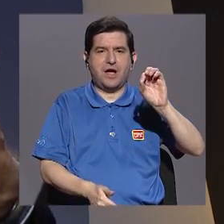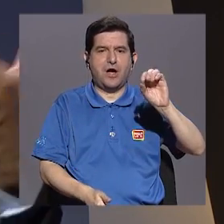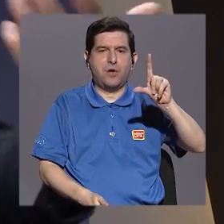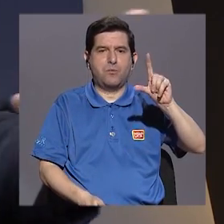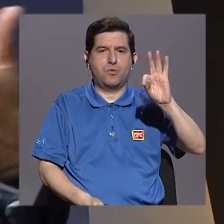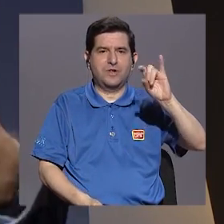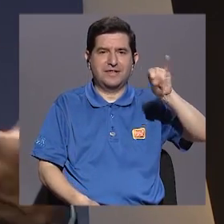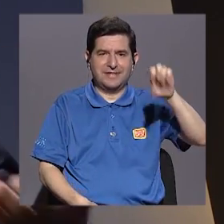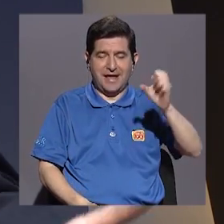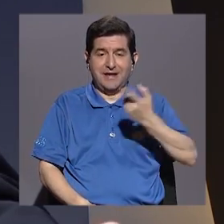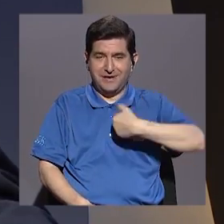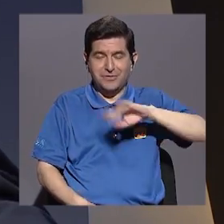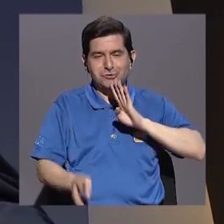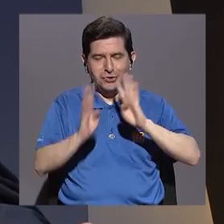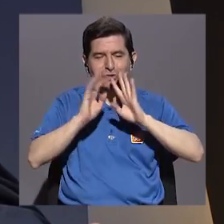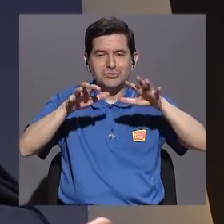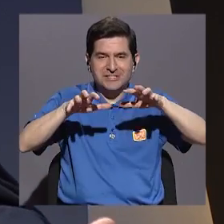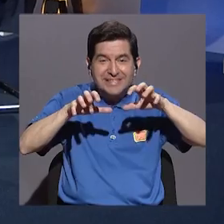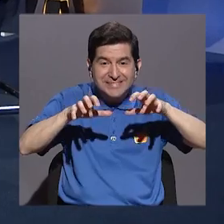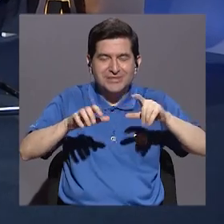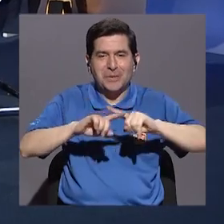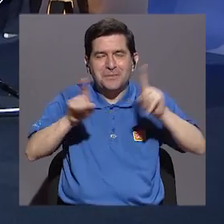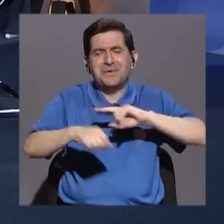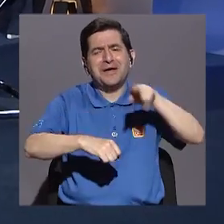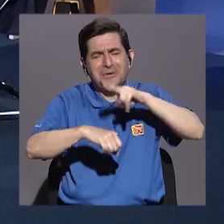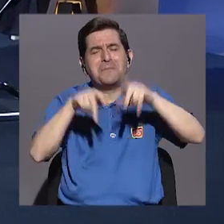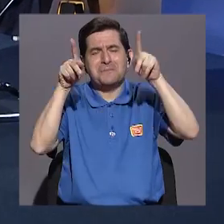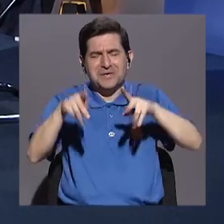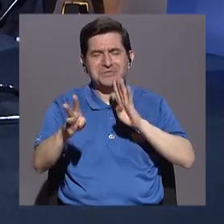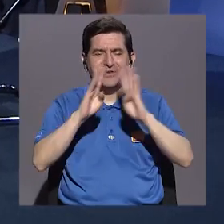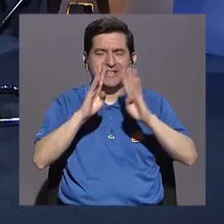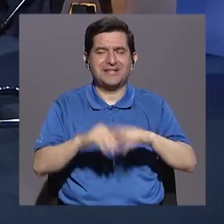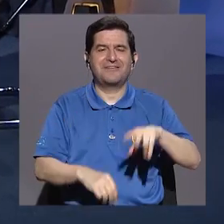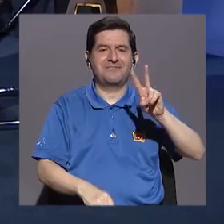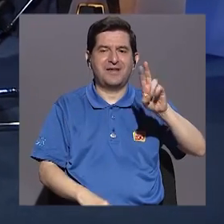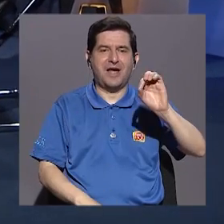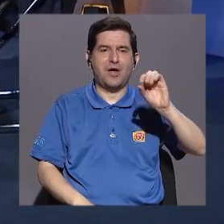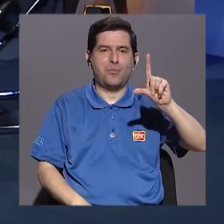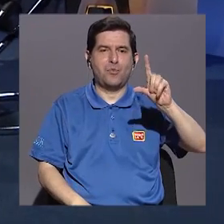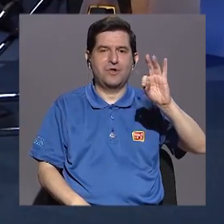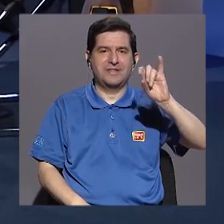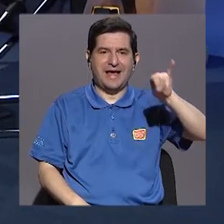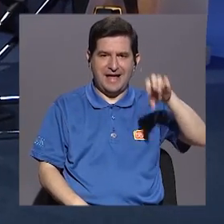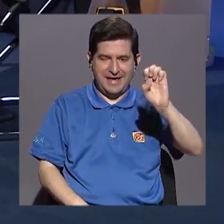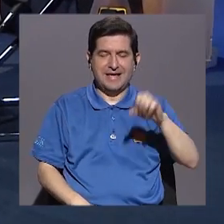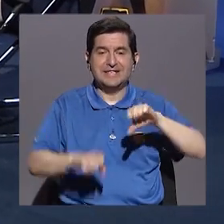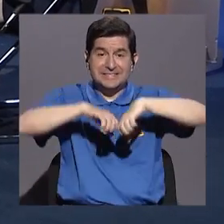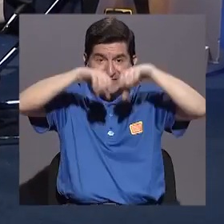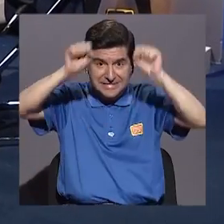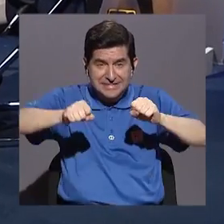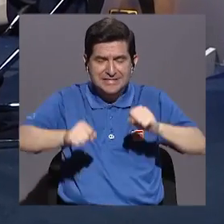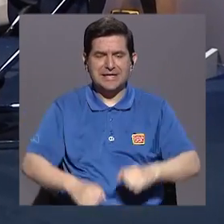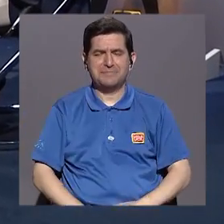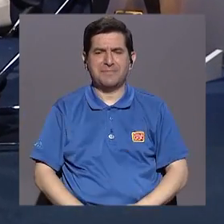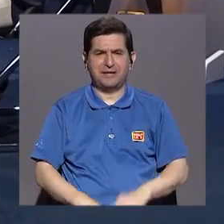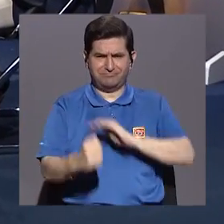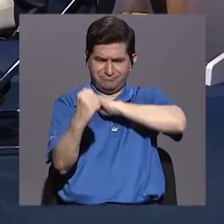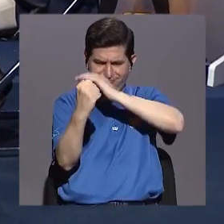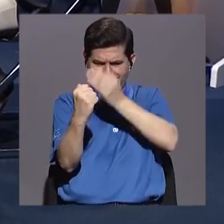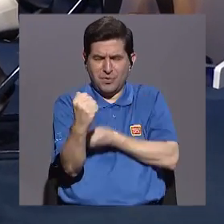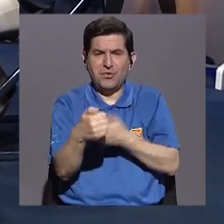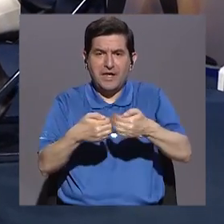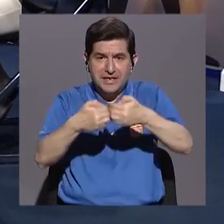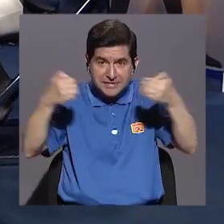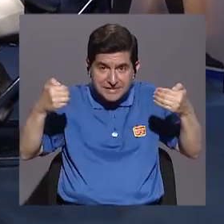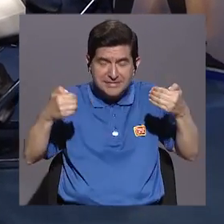nosotros los ingenieros eléctricos de hablamos de tensión pero normalmente la gente habla de voltaje es un es un sistema de potencia